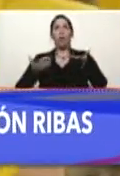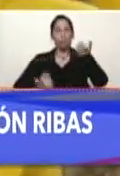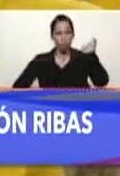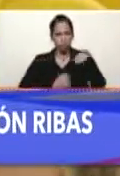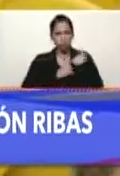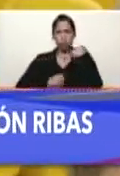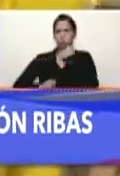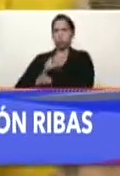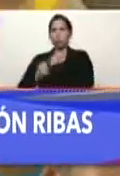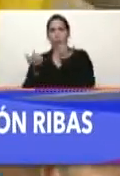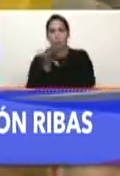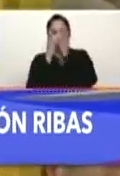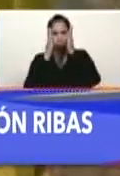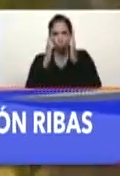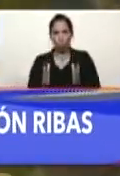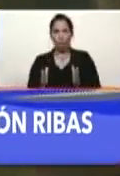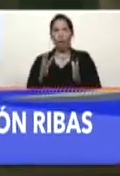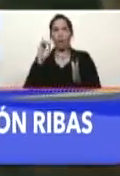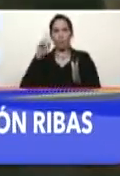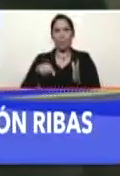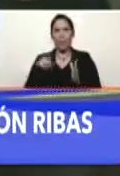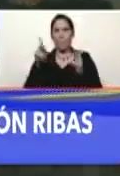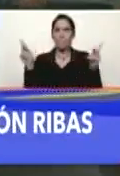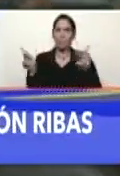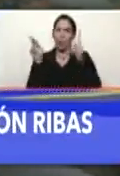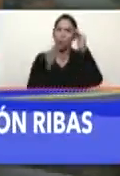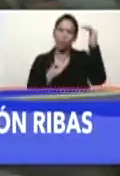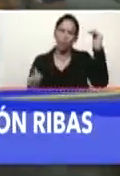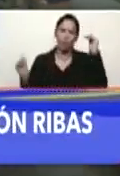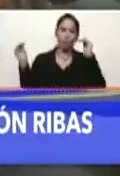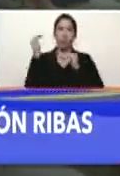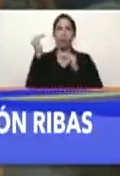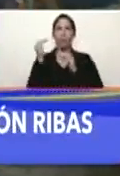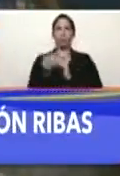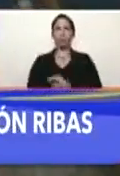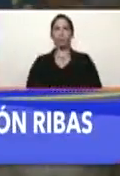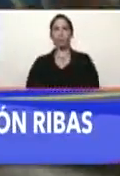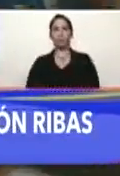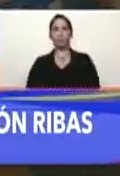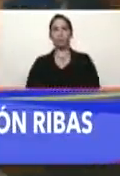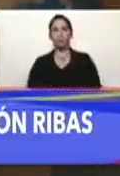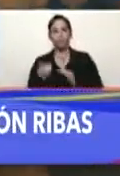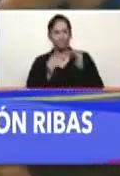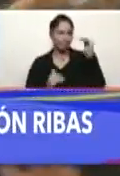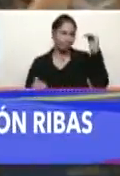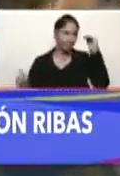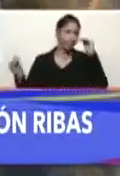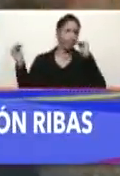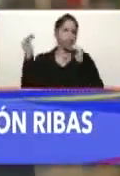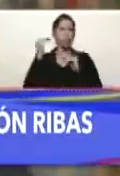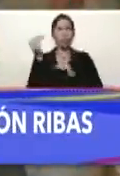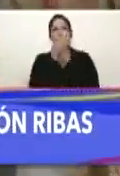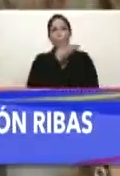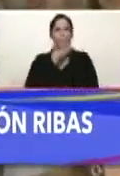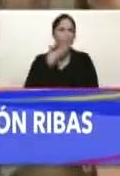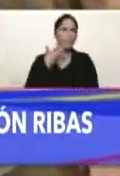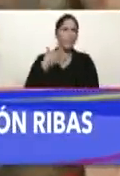para estudiar y para prosperar, para superarse, para